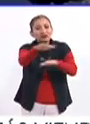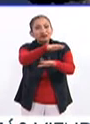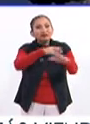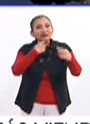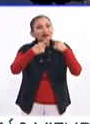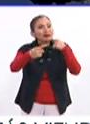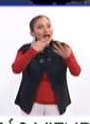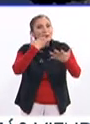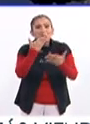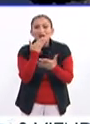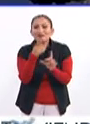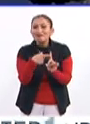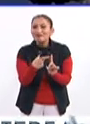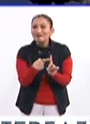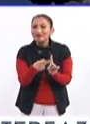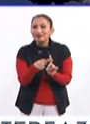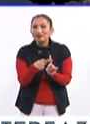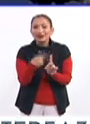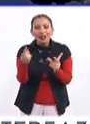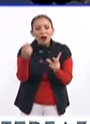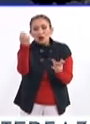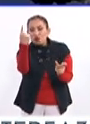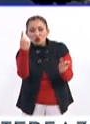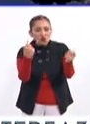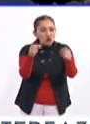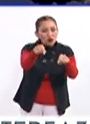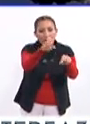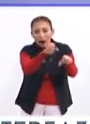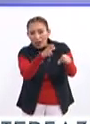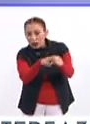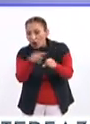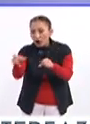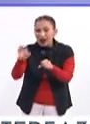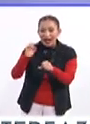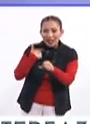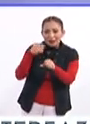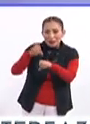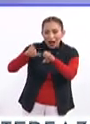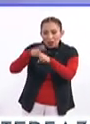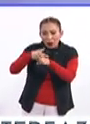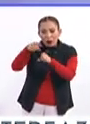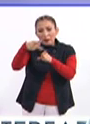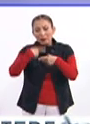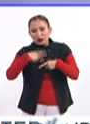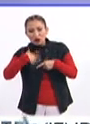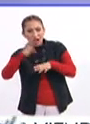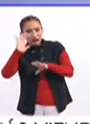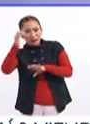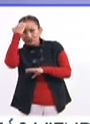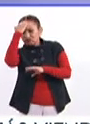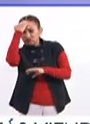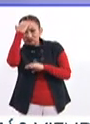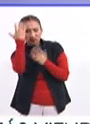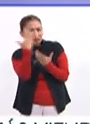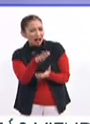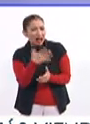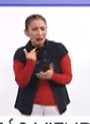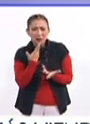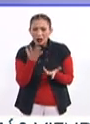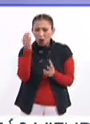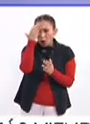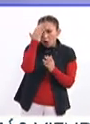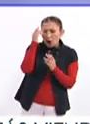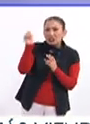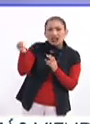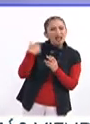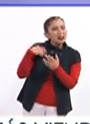diálogo absolutamente favorable de unos, de otros, de embajadores, de exembajadores, de gente que tiene una enorme tradición, que tiene una enorme